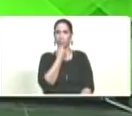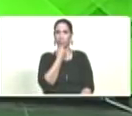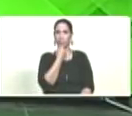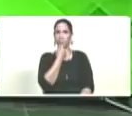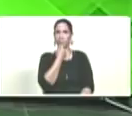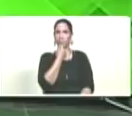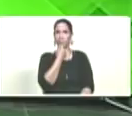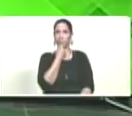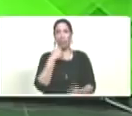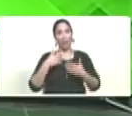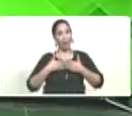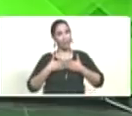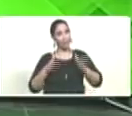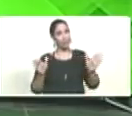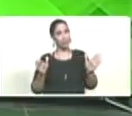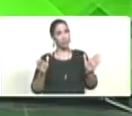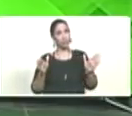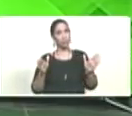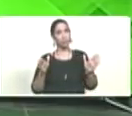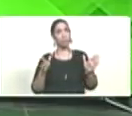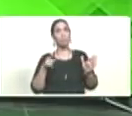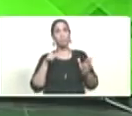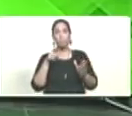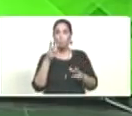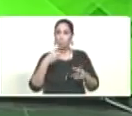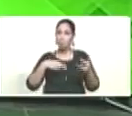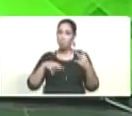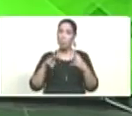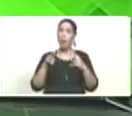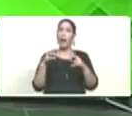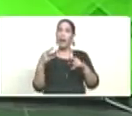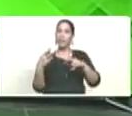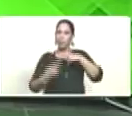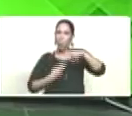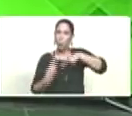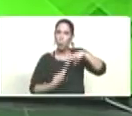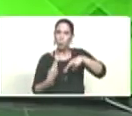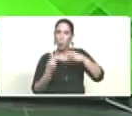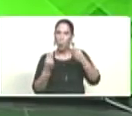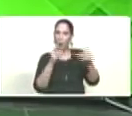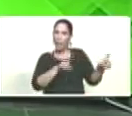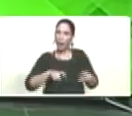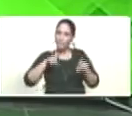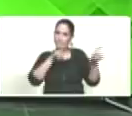para garantizar la irreversibilidad de la revolución bolivariana en el campo,